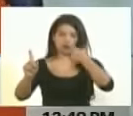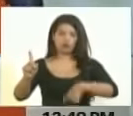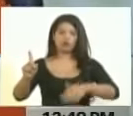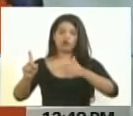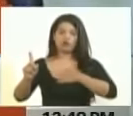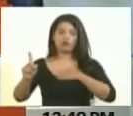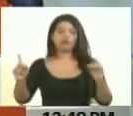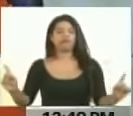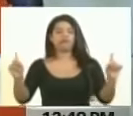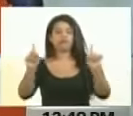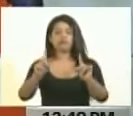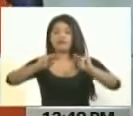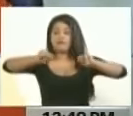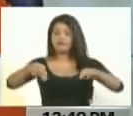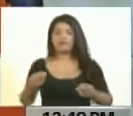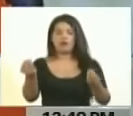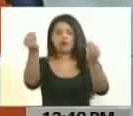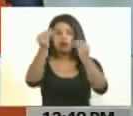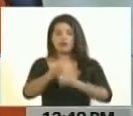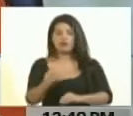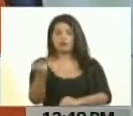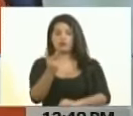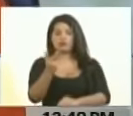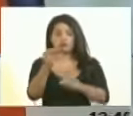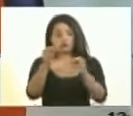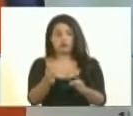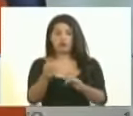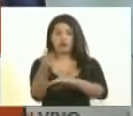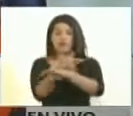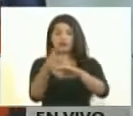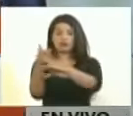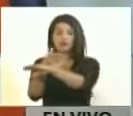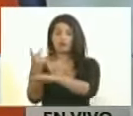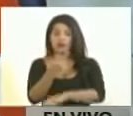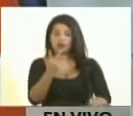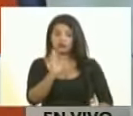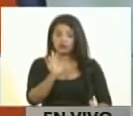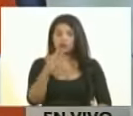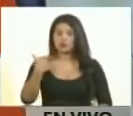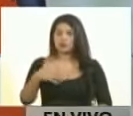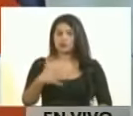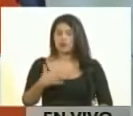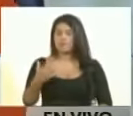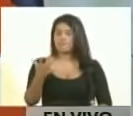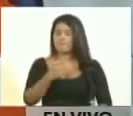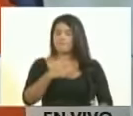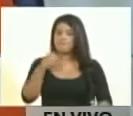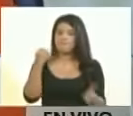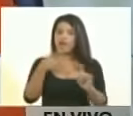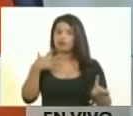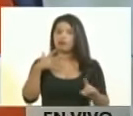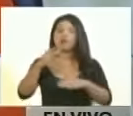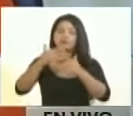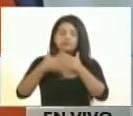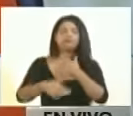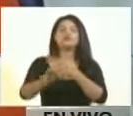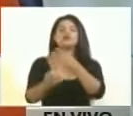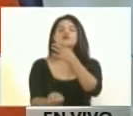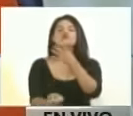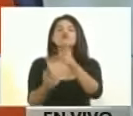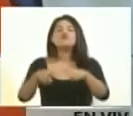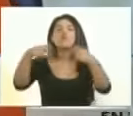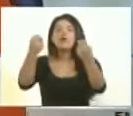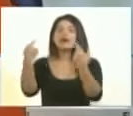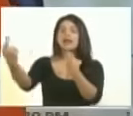realmente una comisión intergubernamental histórica porque marca un renacimiento en las relaciones estratégicas entre Rusia